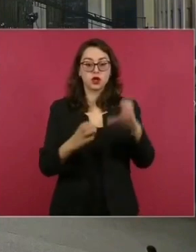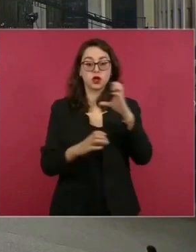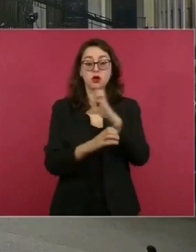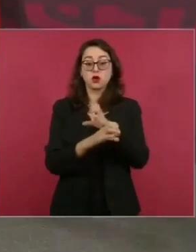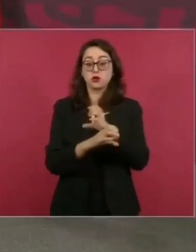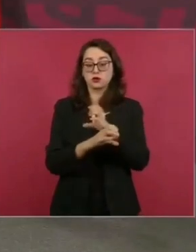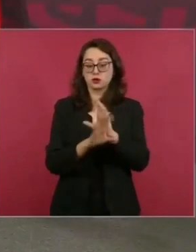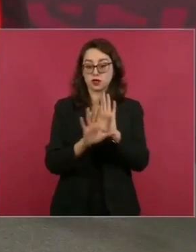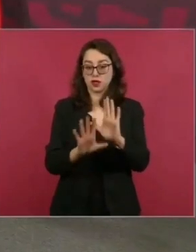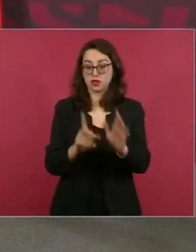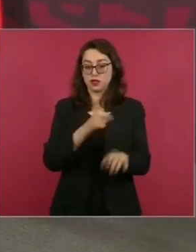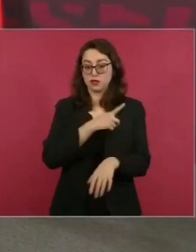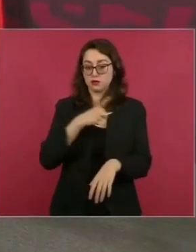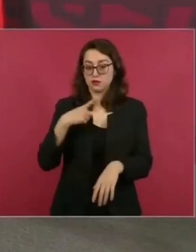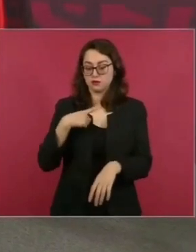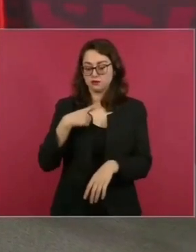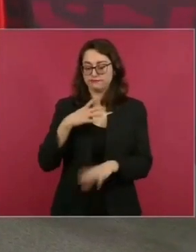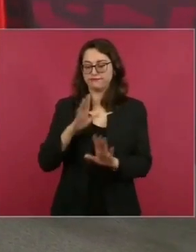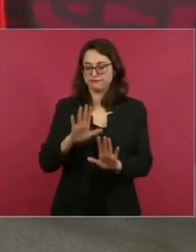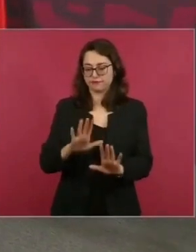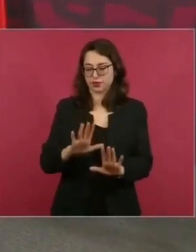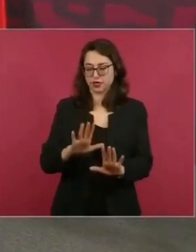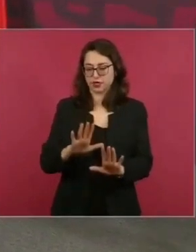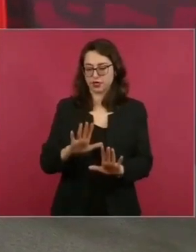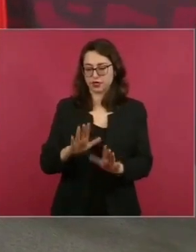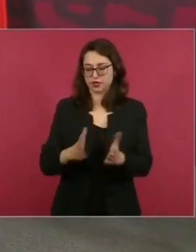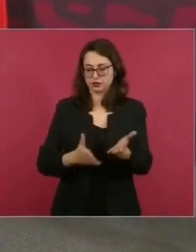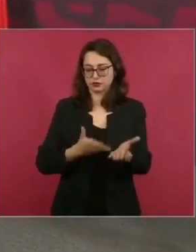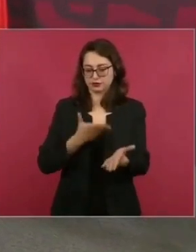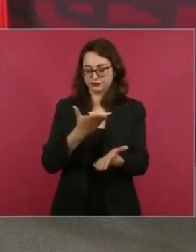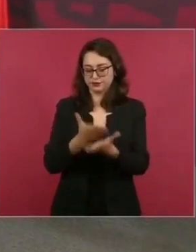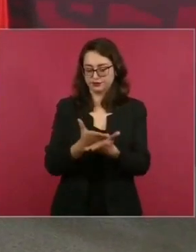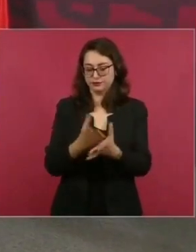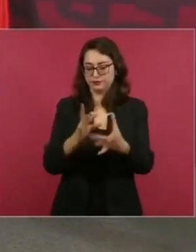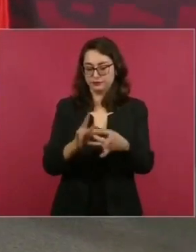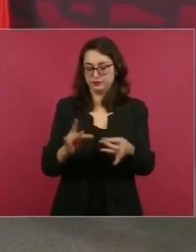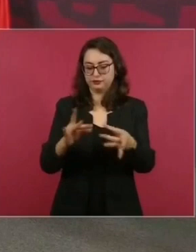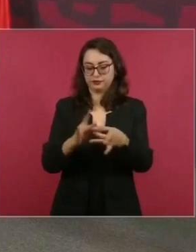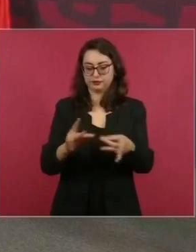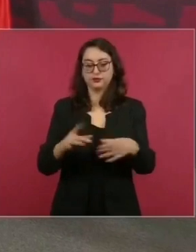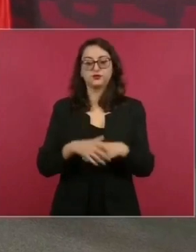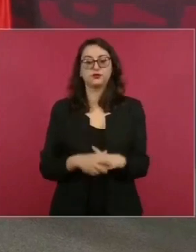alguien propuso de que por qué no los expresidentes